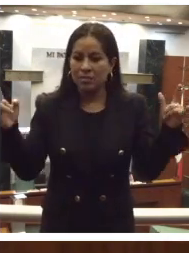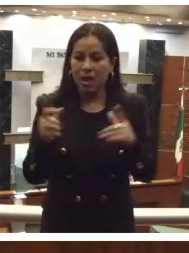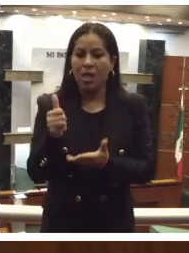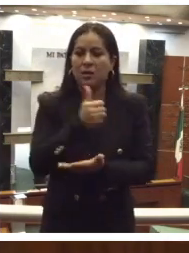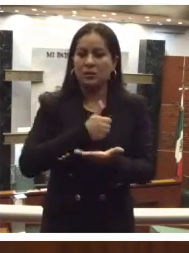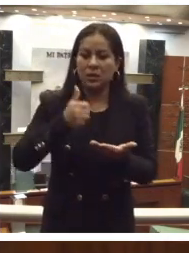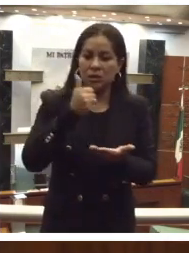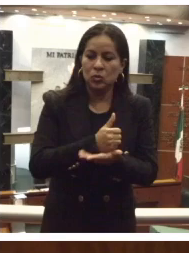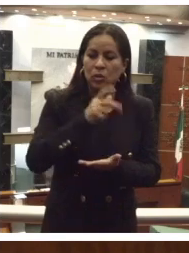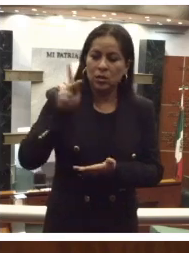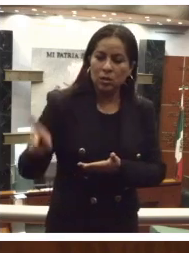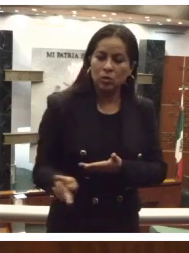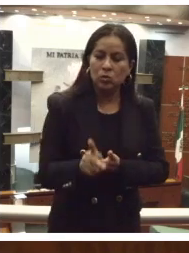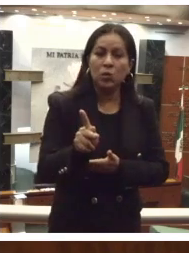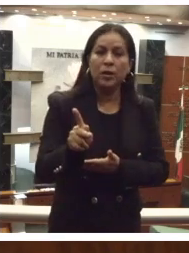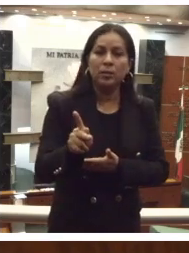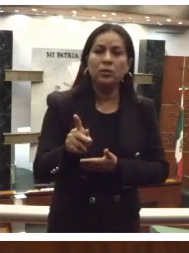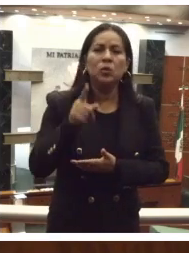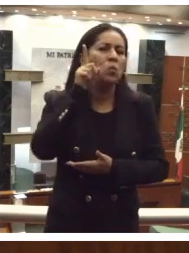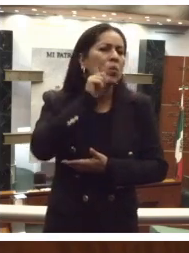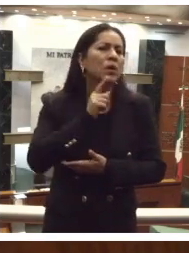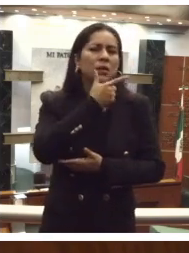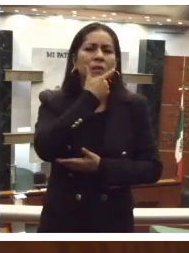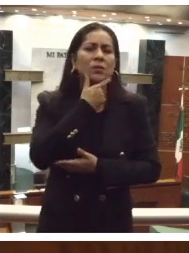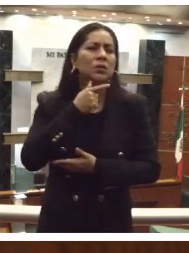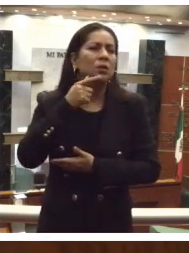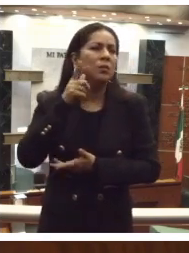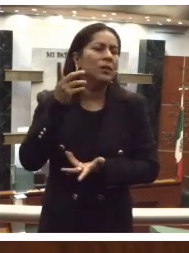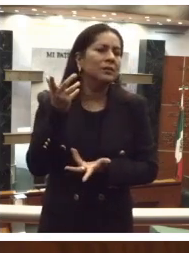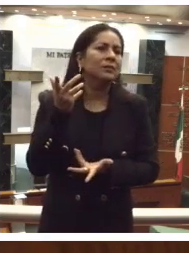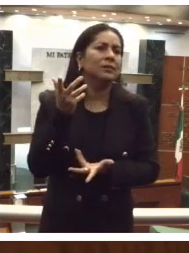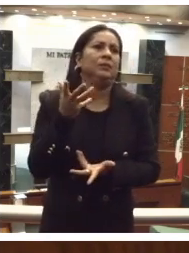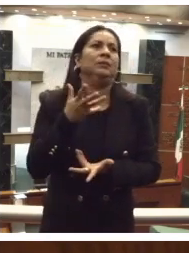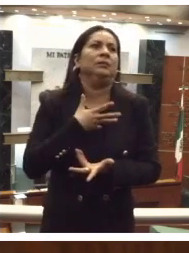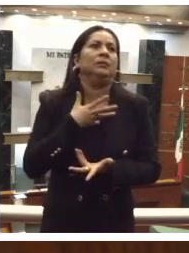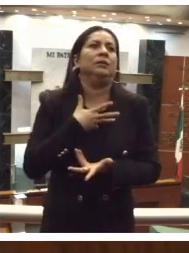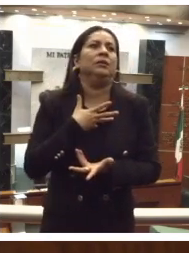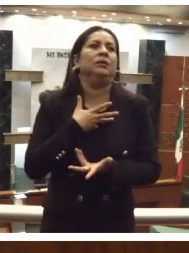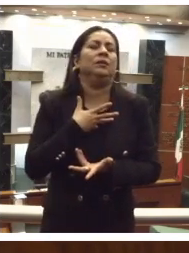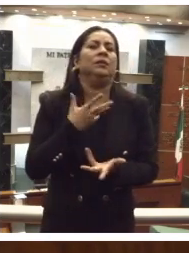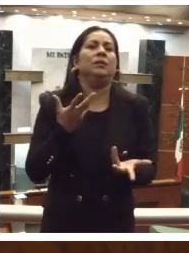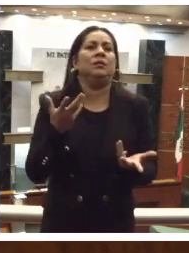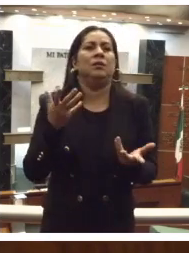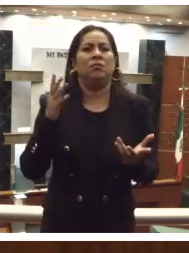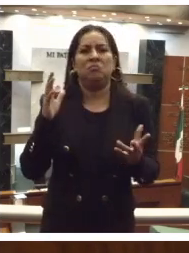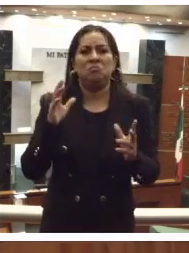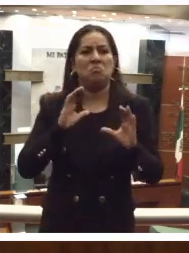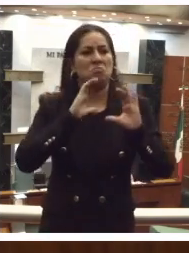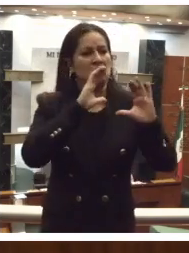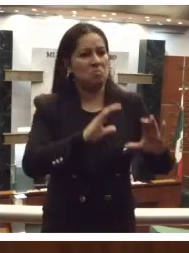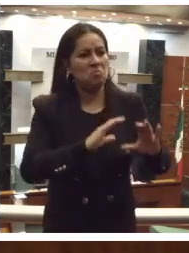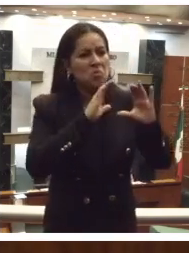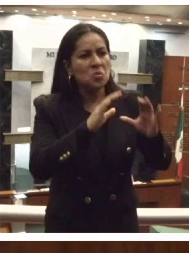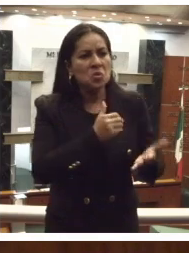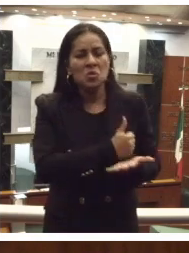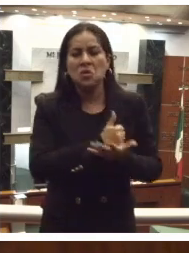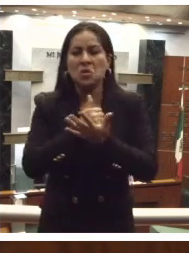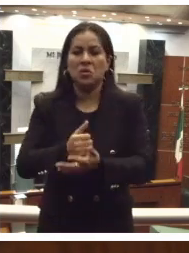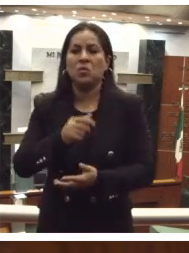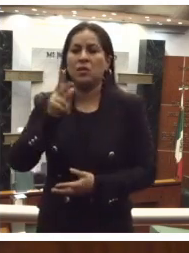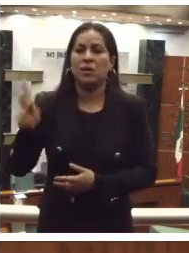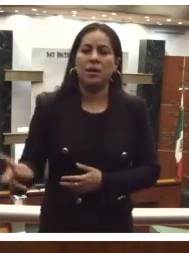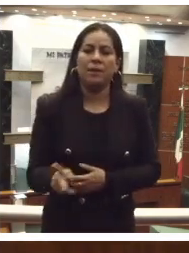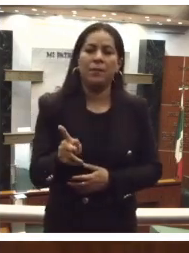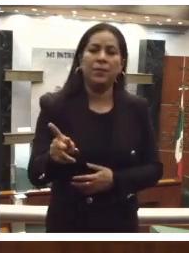ciudades y en las poblaciones. Mujeres y hombres que se encuentran en sus filas, patrullan y auxilian a la